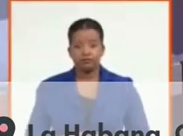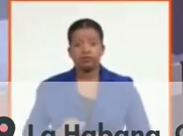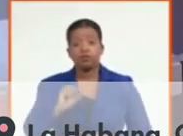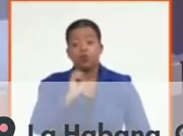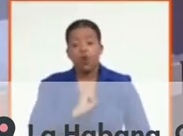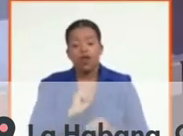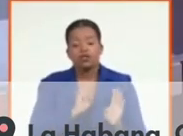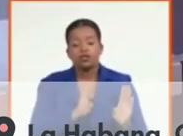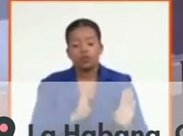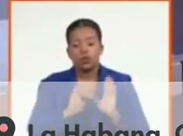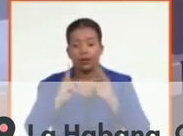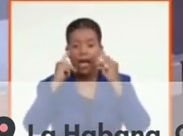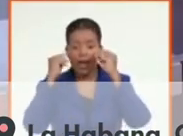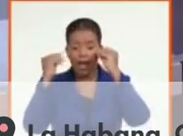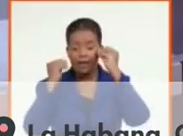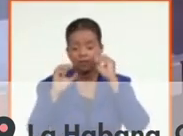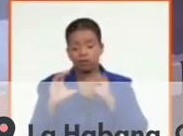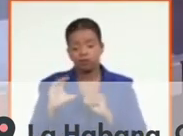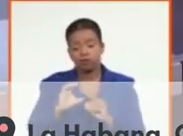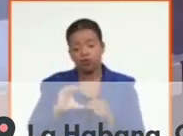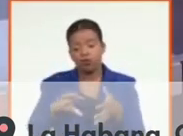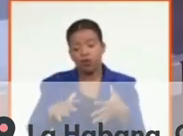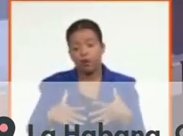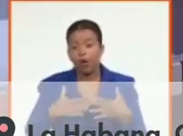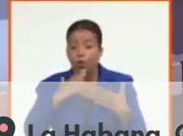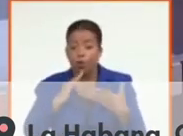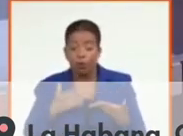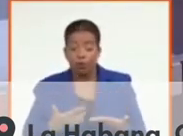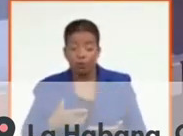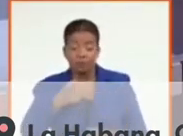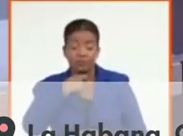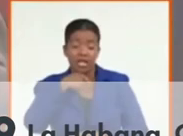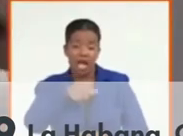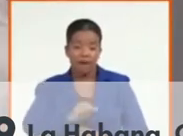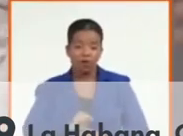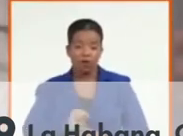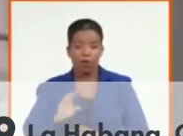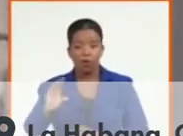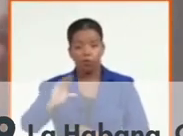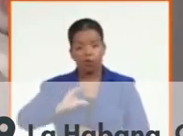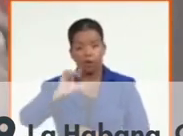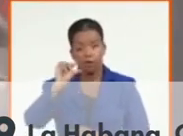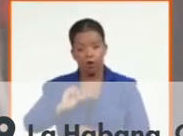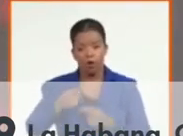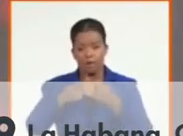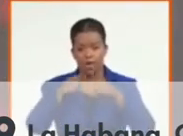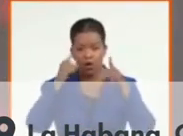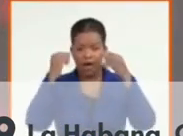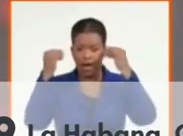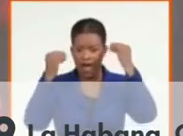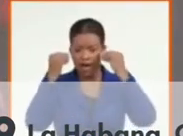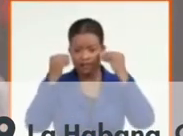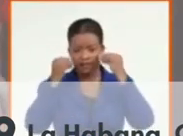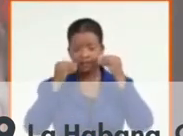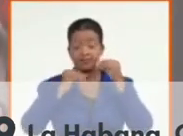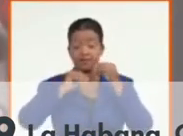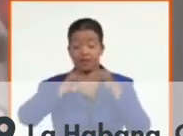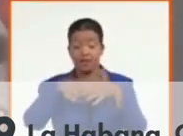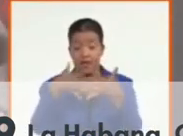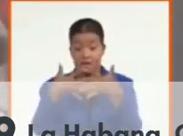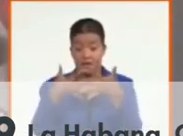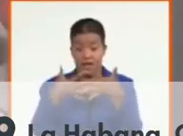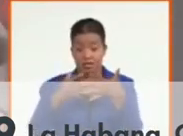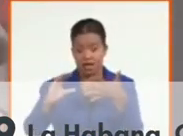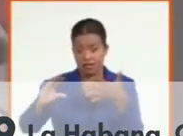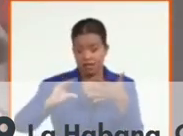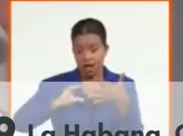que usted dice no esta entidad el salario es bajo pero cuando usted analiza bueno es una entidad que está